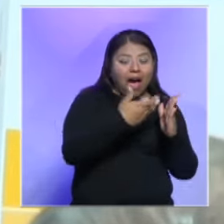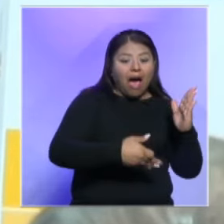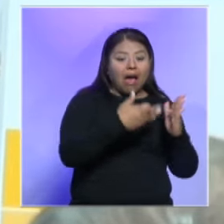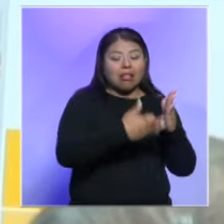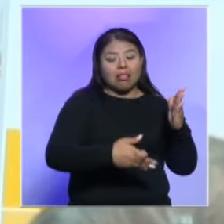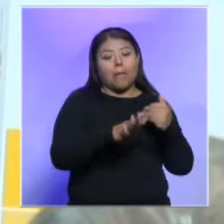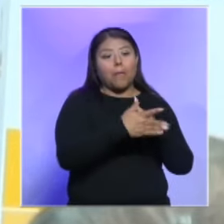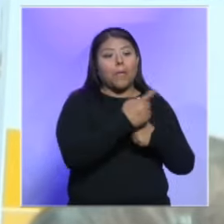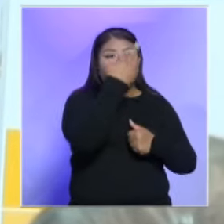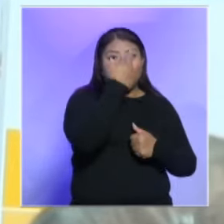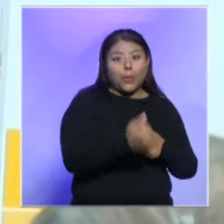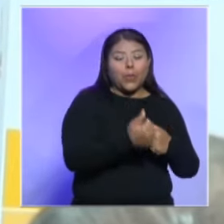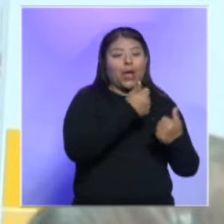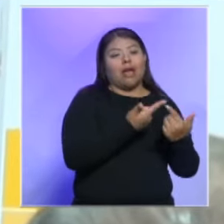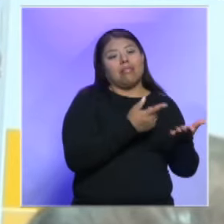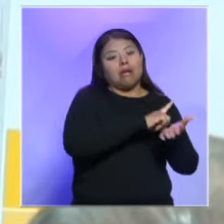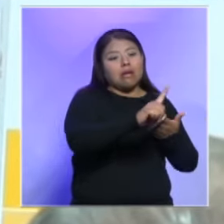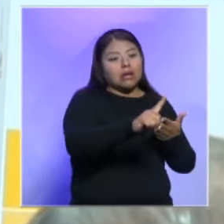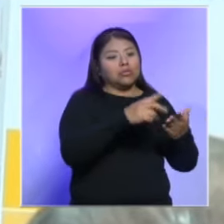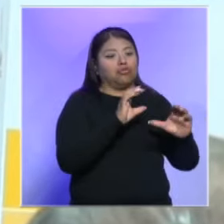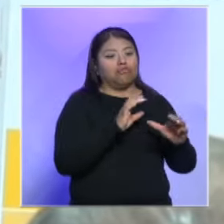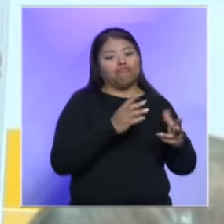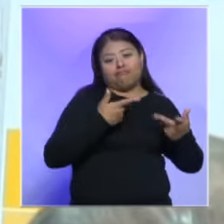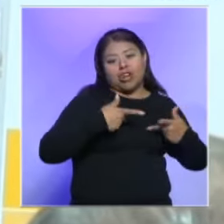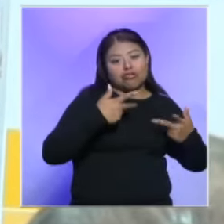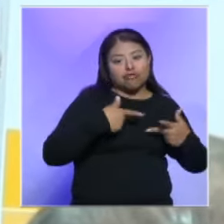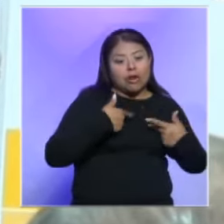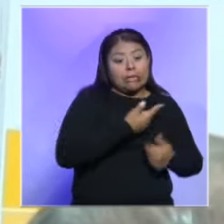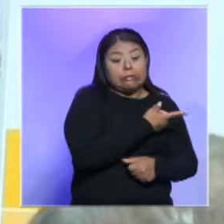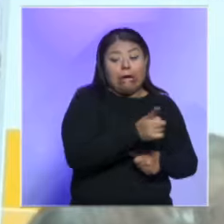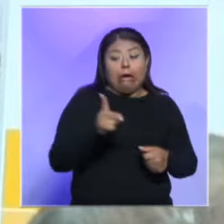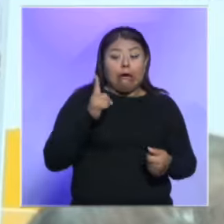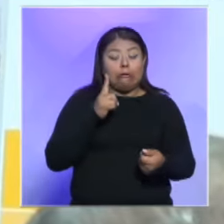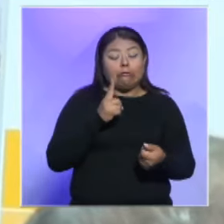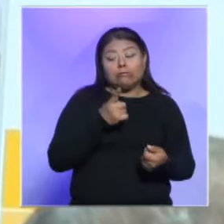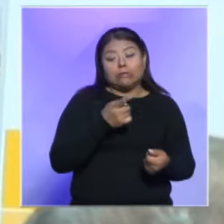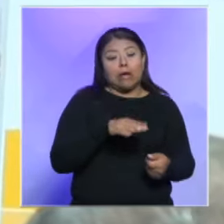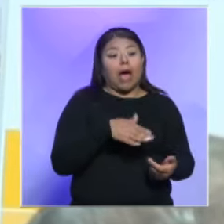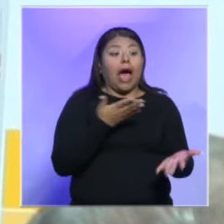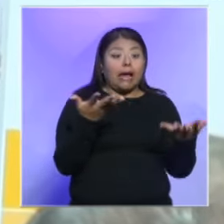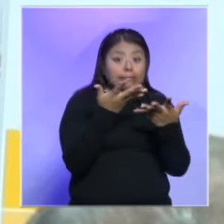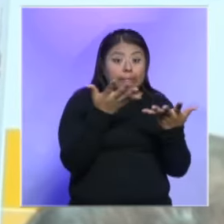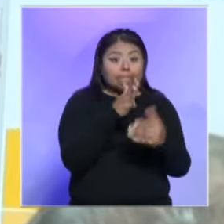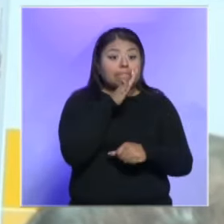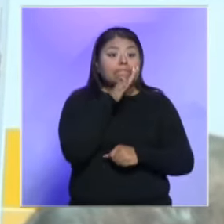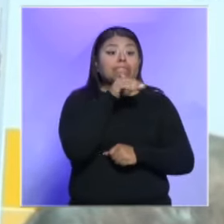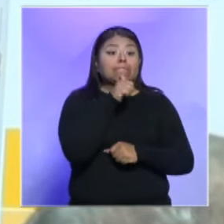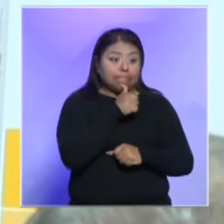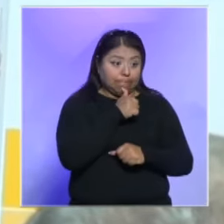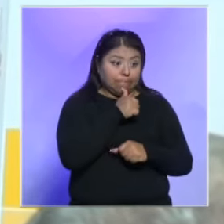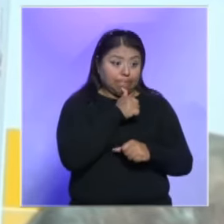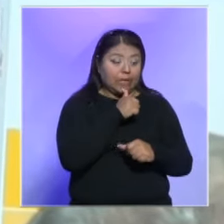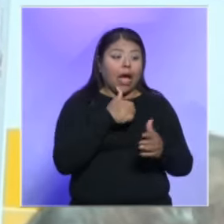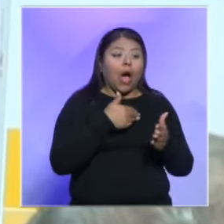autoridades electorales no podemos negarles a la ciudadanía que ejerzan estos derechos. A